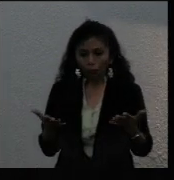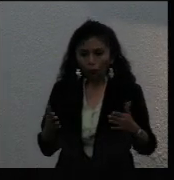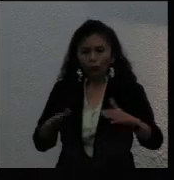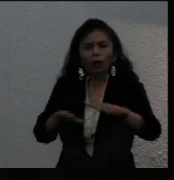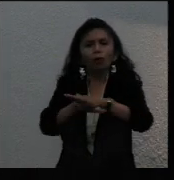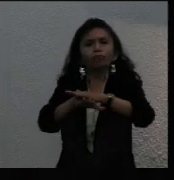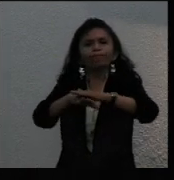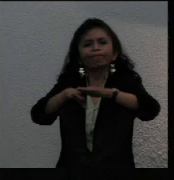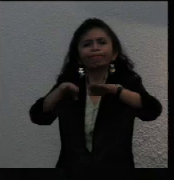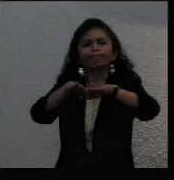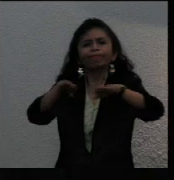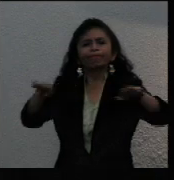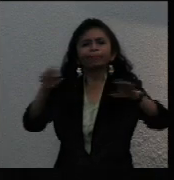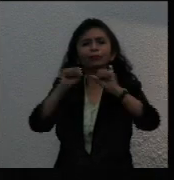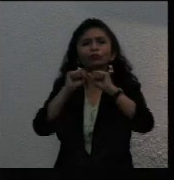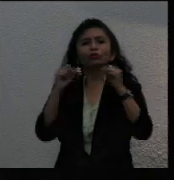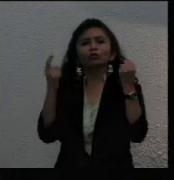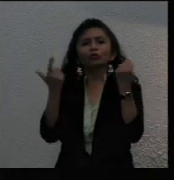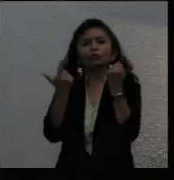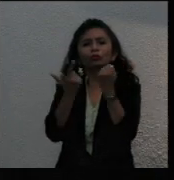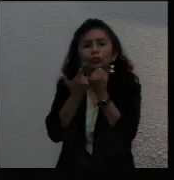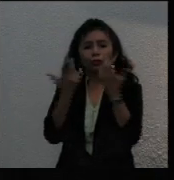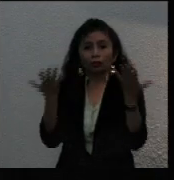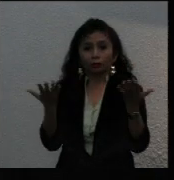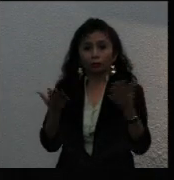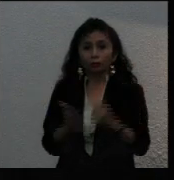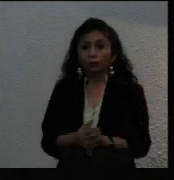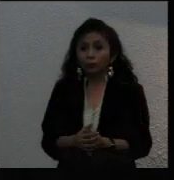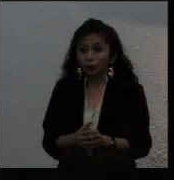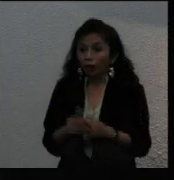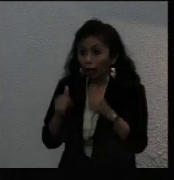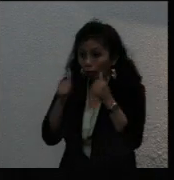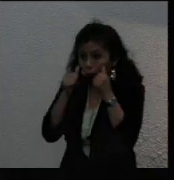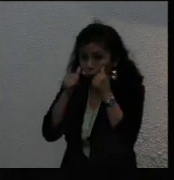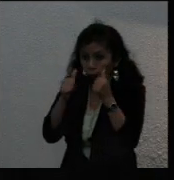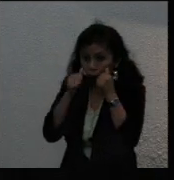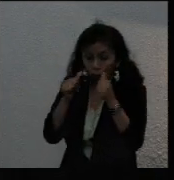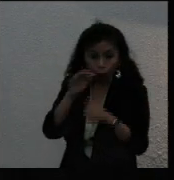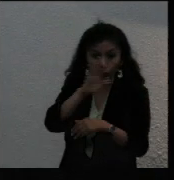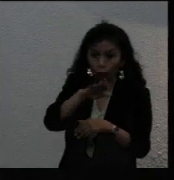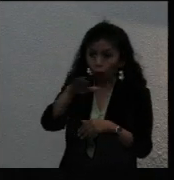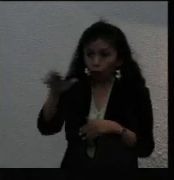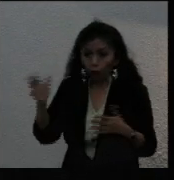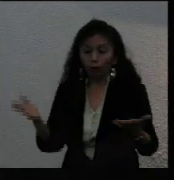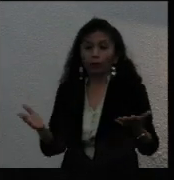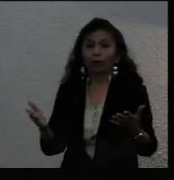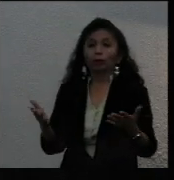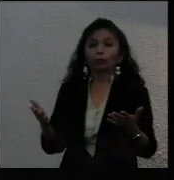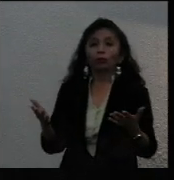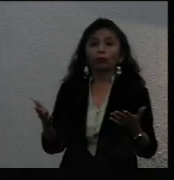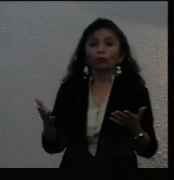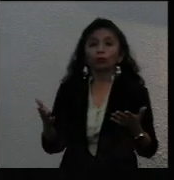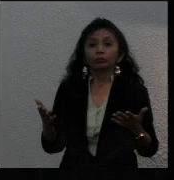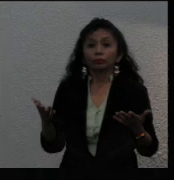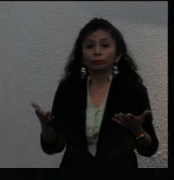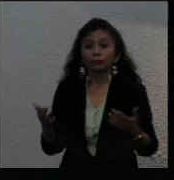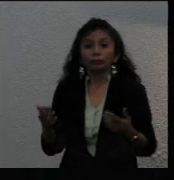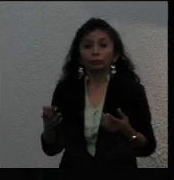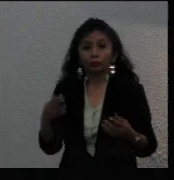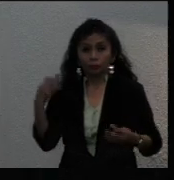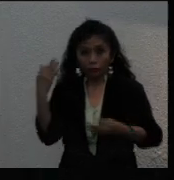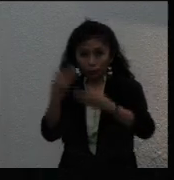estabilidad social en la entidad. Hacemos un atento llamado al gobierno del estado a respetar la autonomía del poder legislativo y